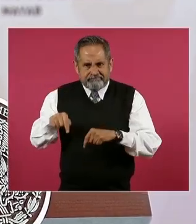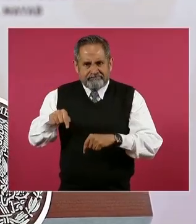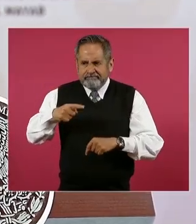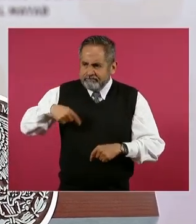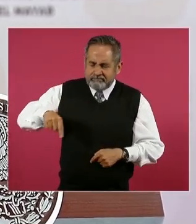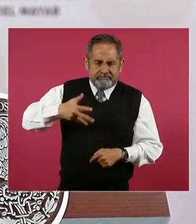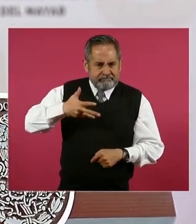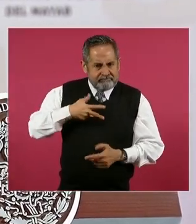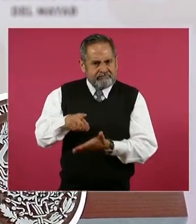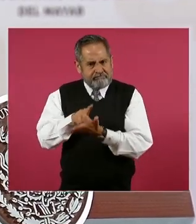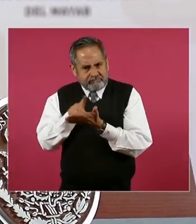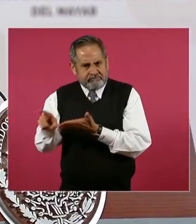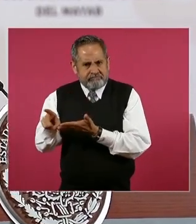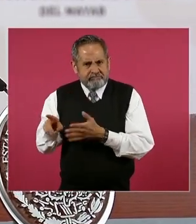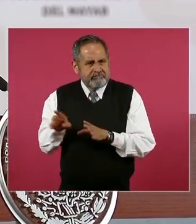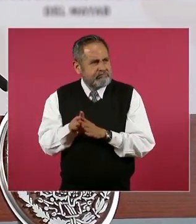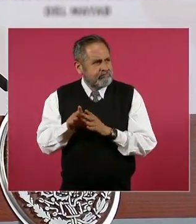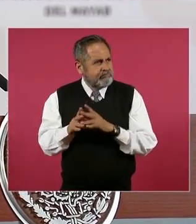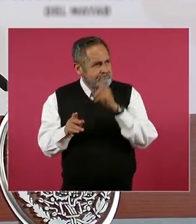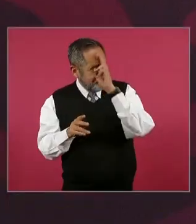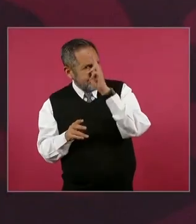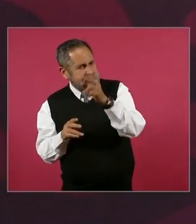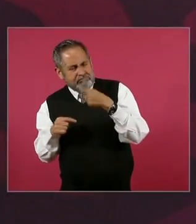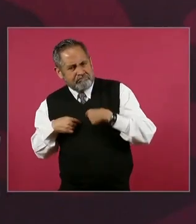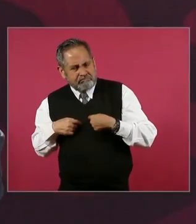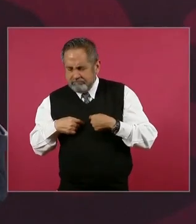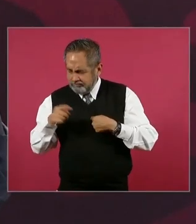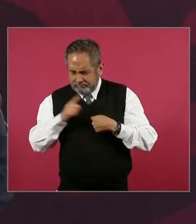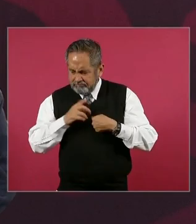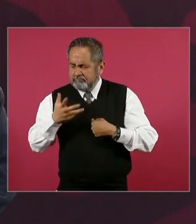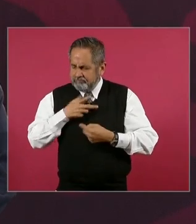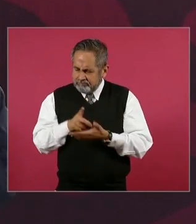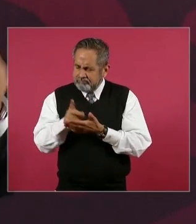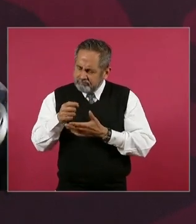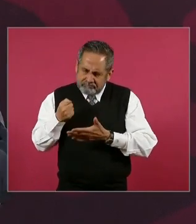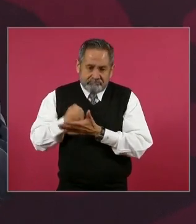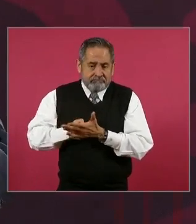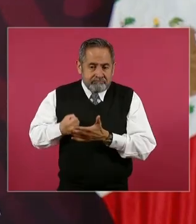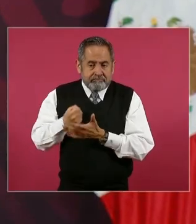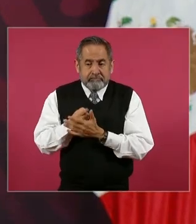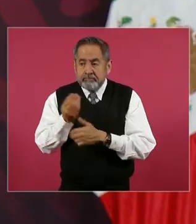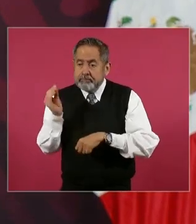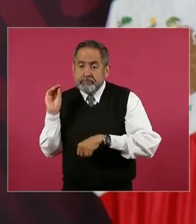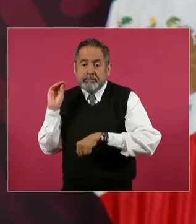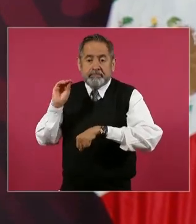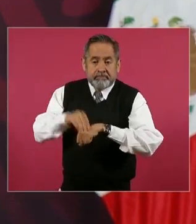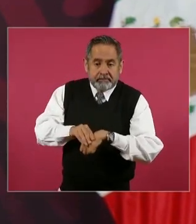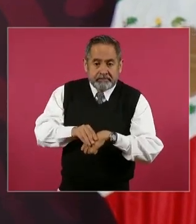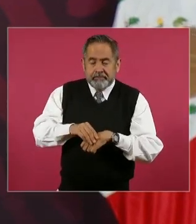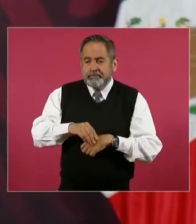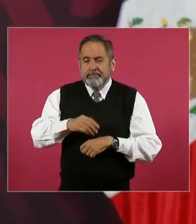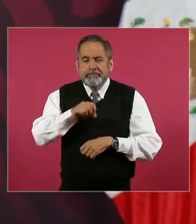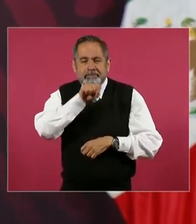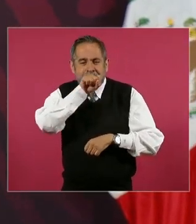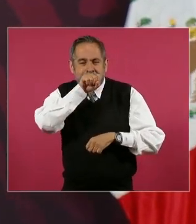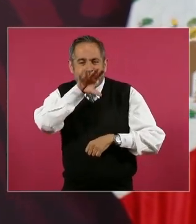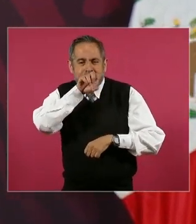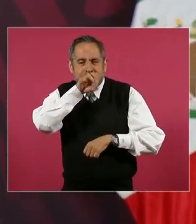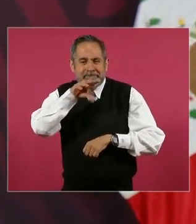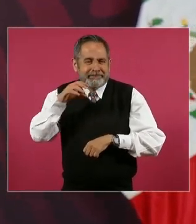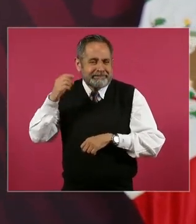derecho constitucional cómo nos van a prohibir la plaza instalan el aparato de